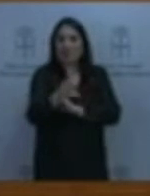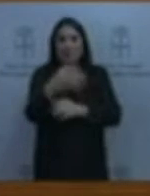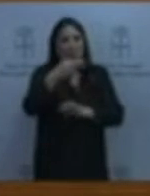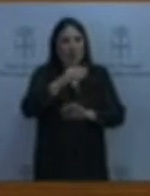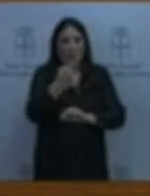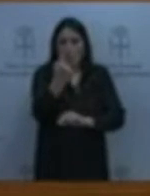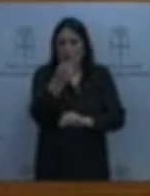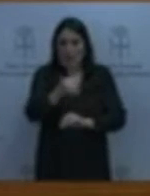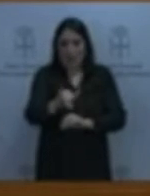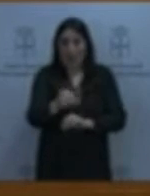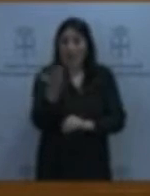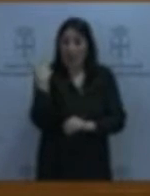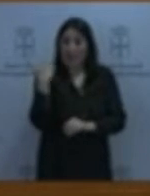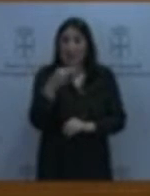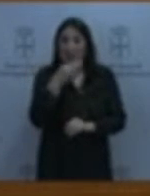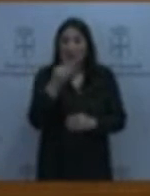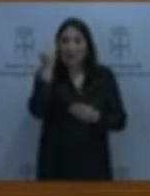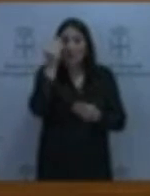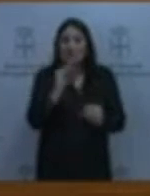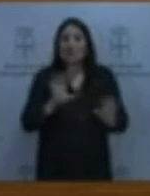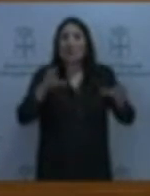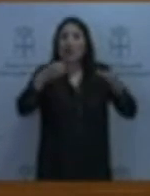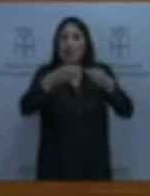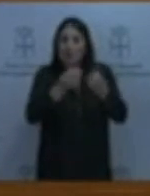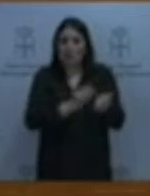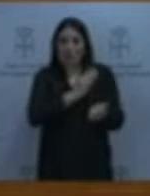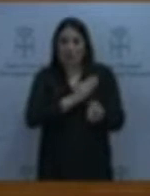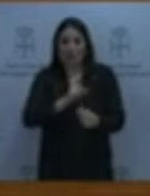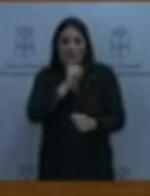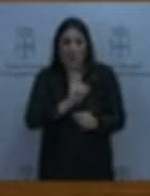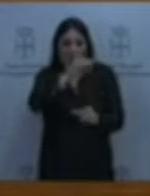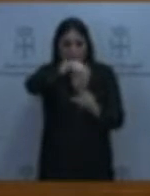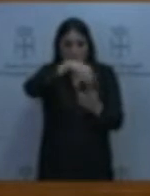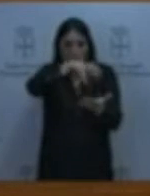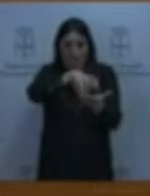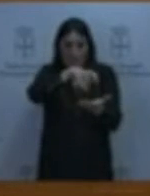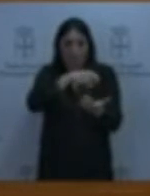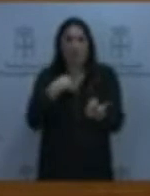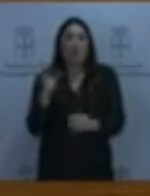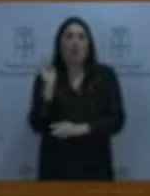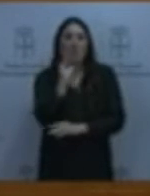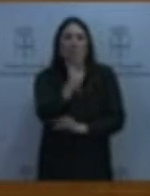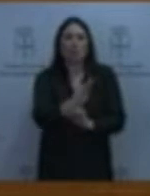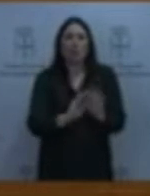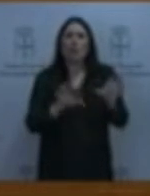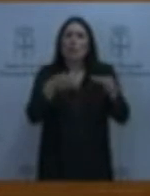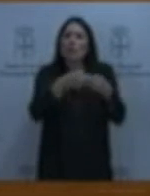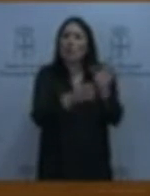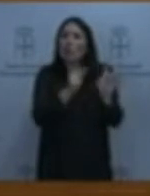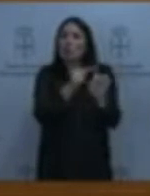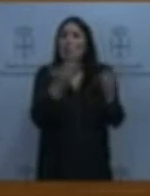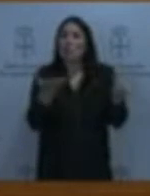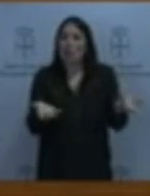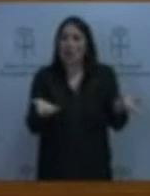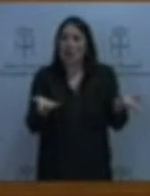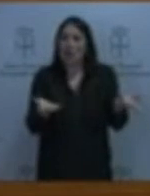consta que ayer por la tarde estaba prevista una reunión del patronato de la Fundación del Centro. Le pregunto cuál era el objetivo de esa reunión,